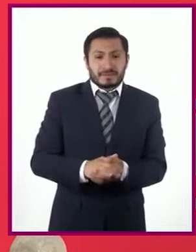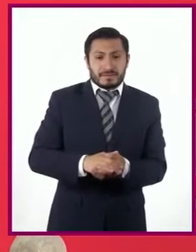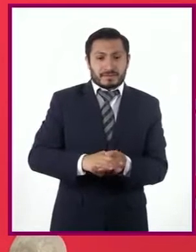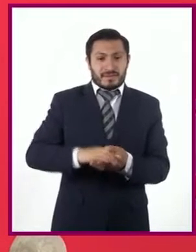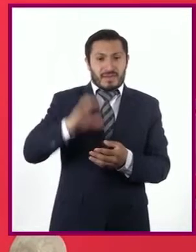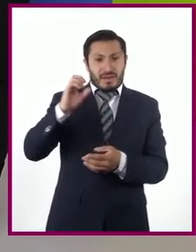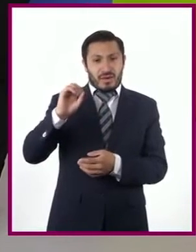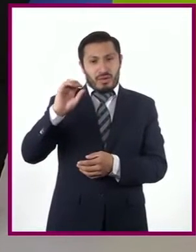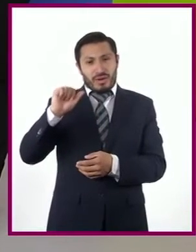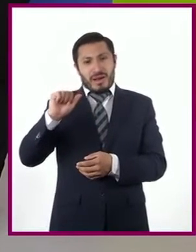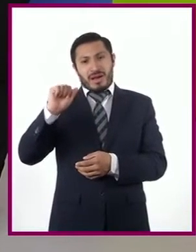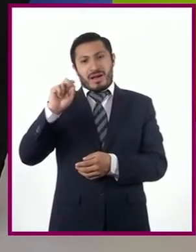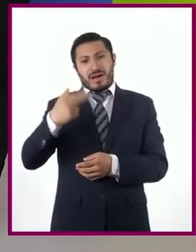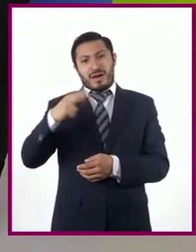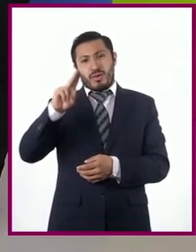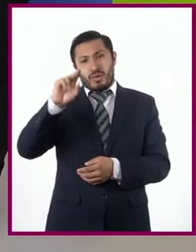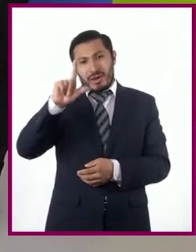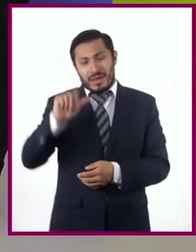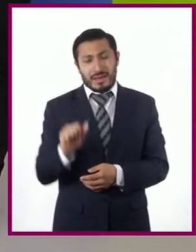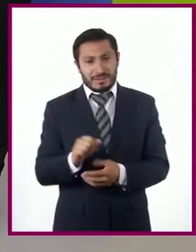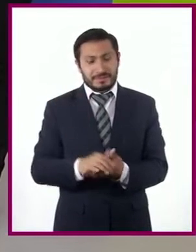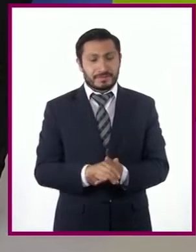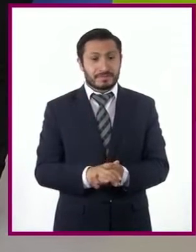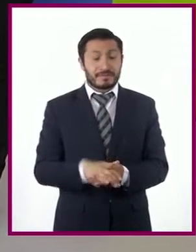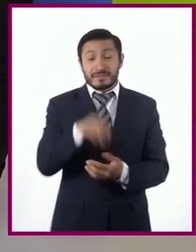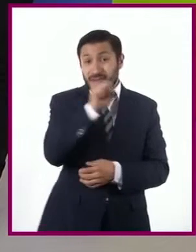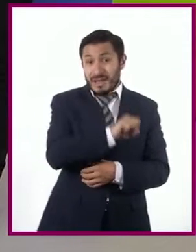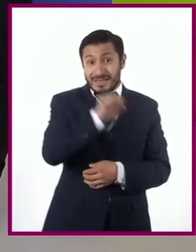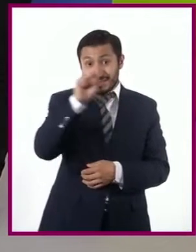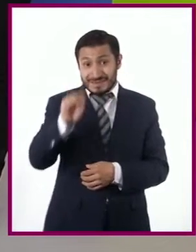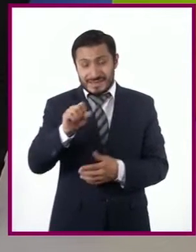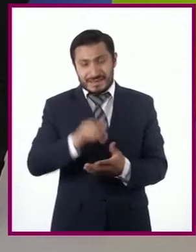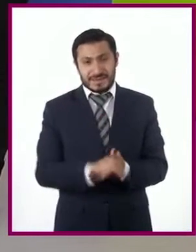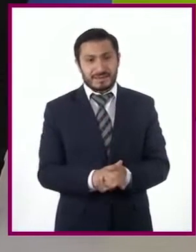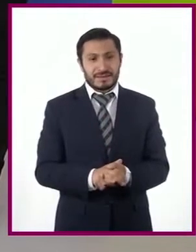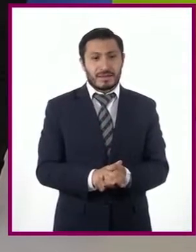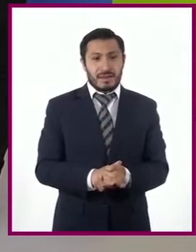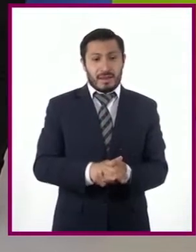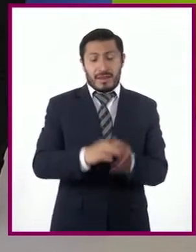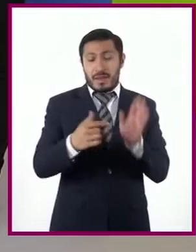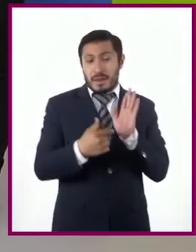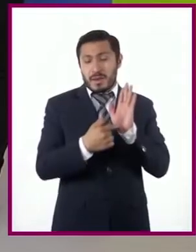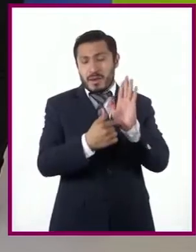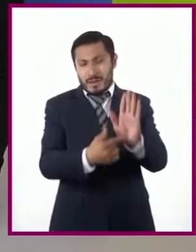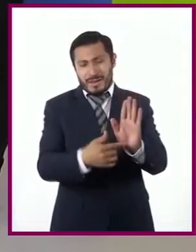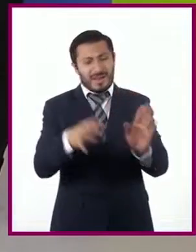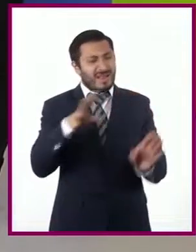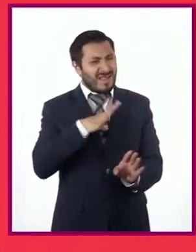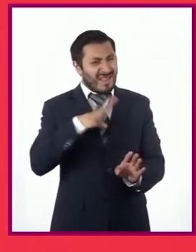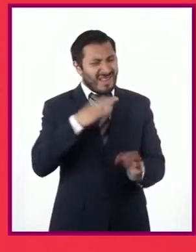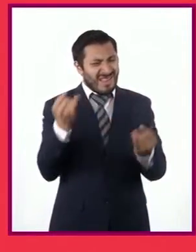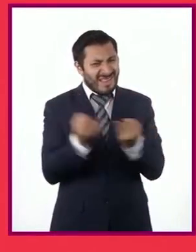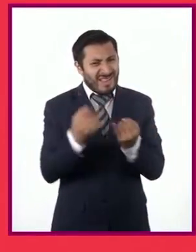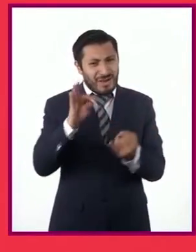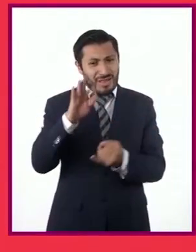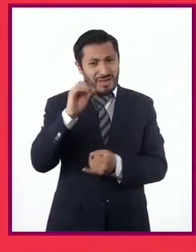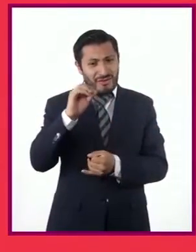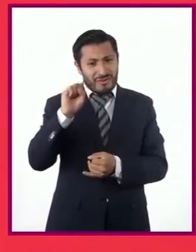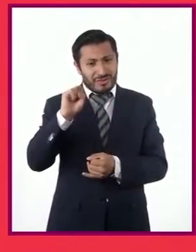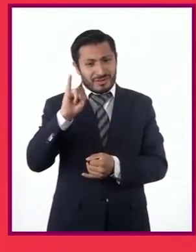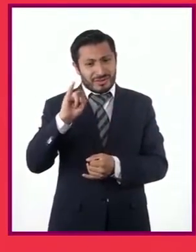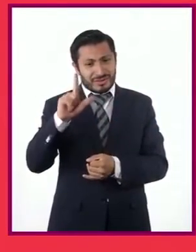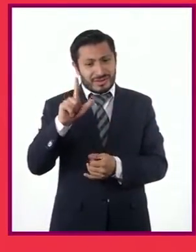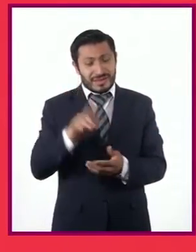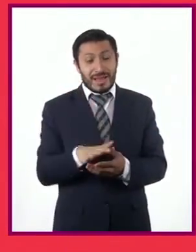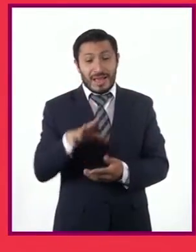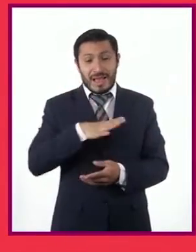visitarlo. De hecho, les hemos traído la réplica de un pequeño fósil que corresponde a un